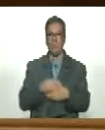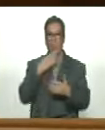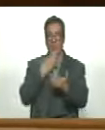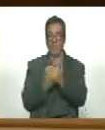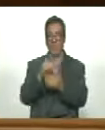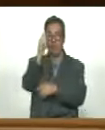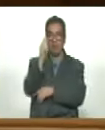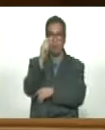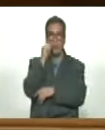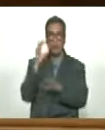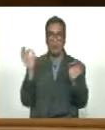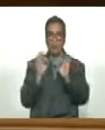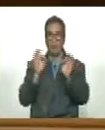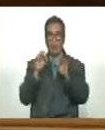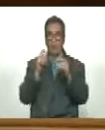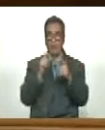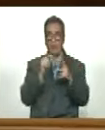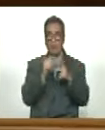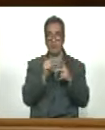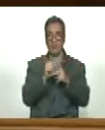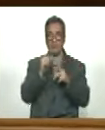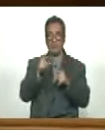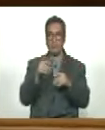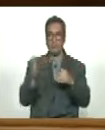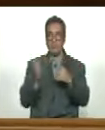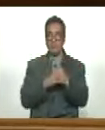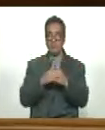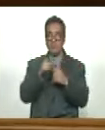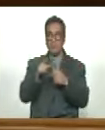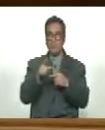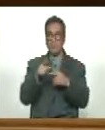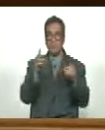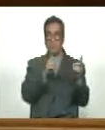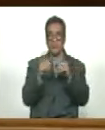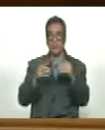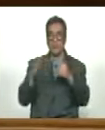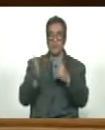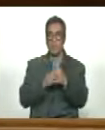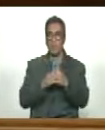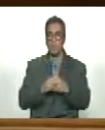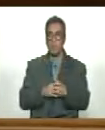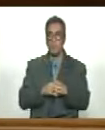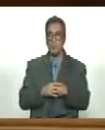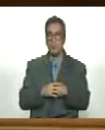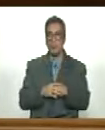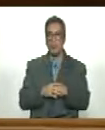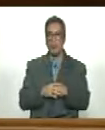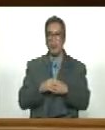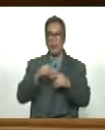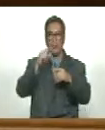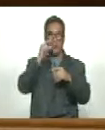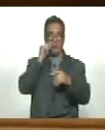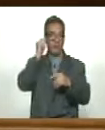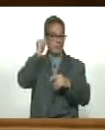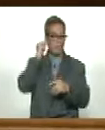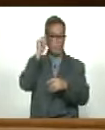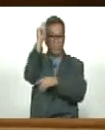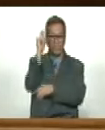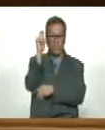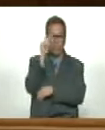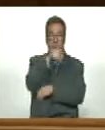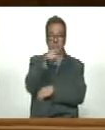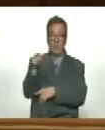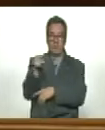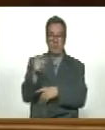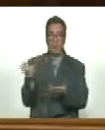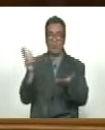Gracias, diputada. No hay más nadie anotado en el derecho de palabra. Se cierra, se va a cerrar el debate, se cierra. Las honorables diputadas y los honorables